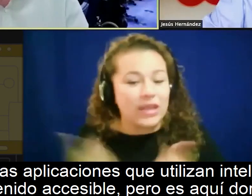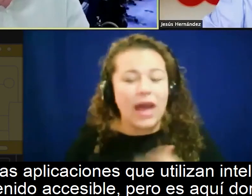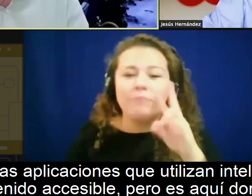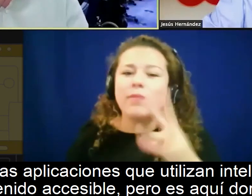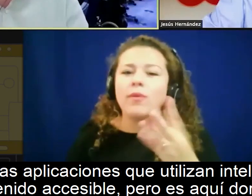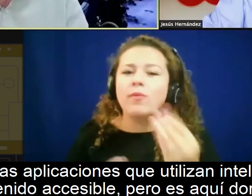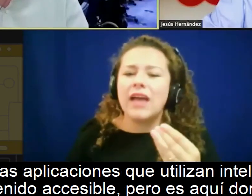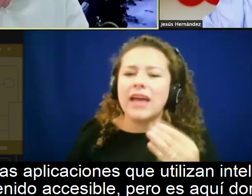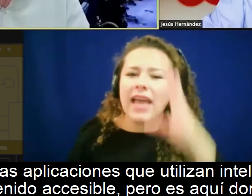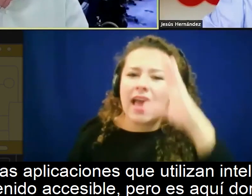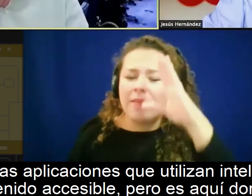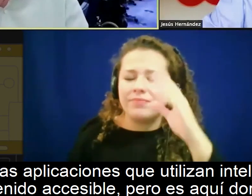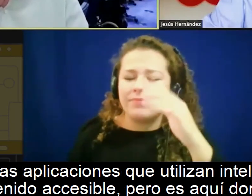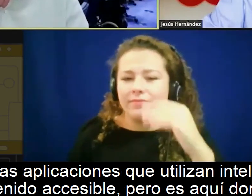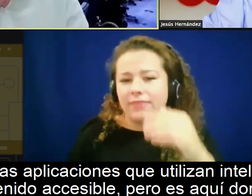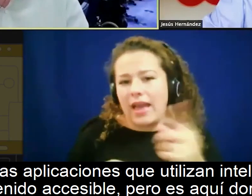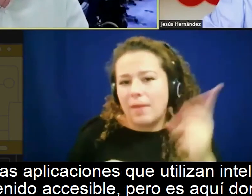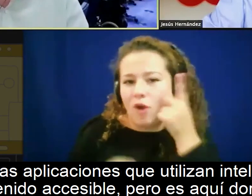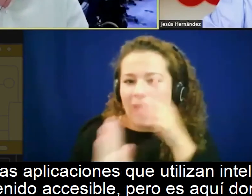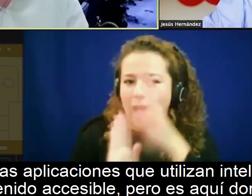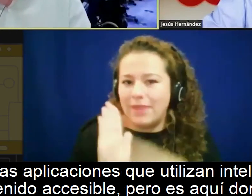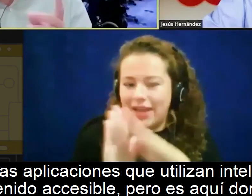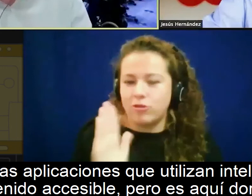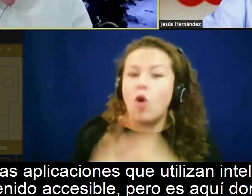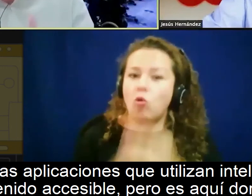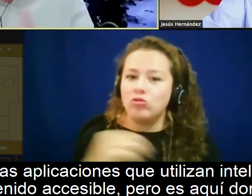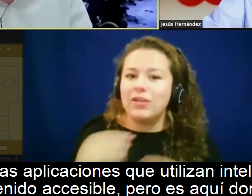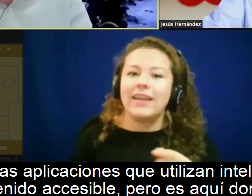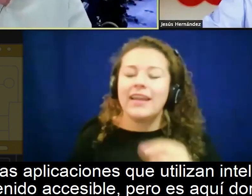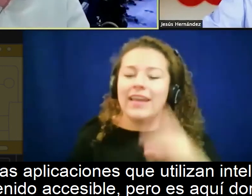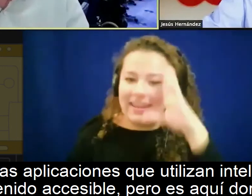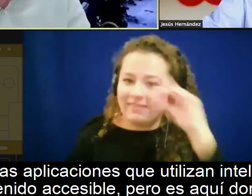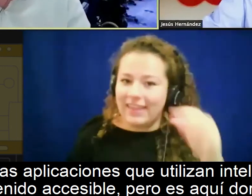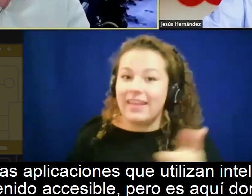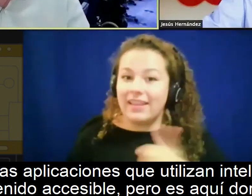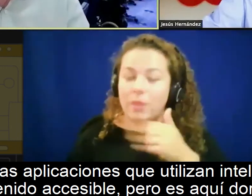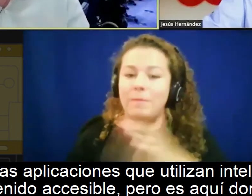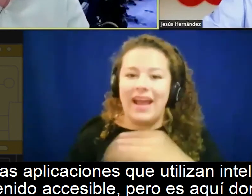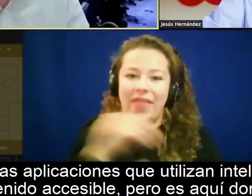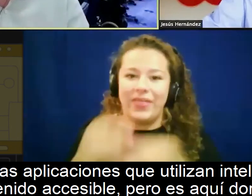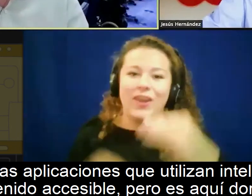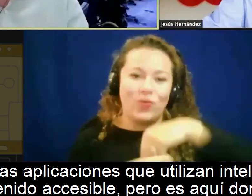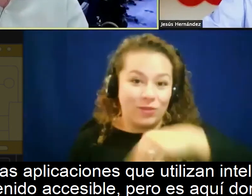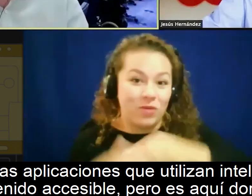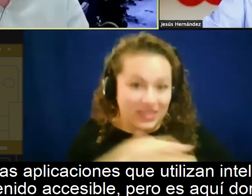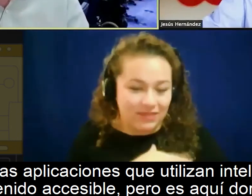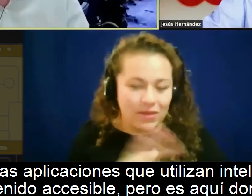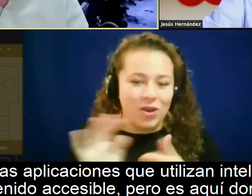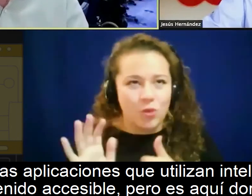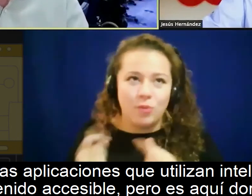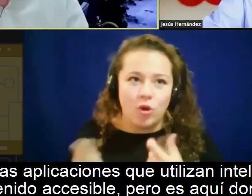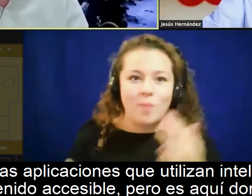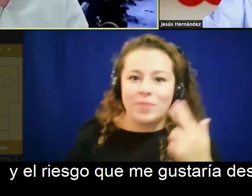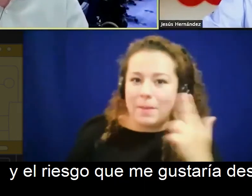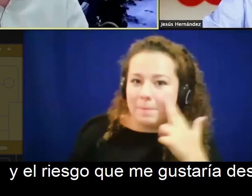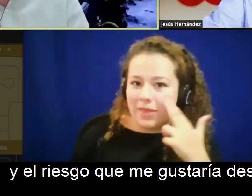utilizan inteligencia artificial para hacer contenido accesible, pero, y es aquí donde viene mi miedo y el riesgo